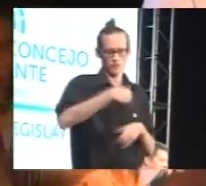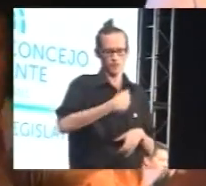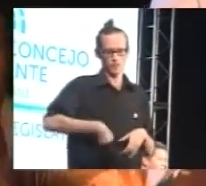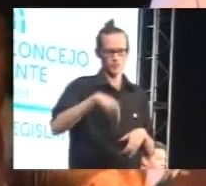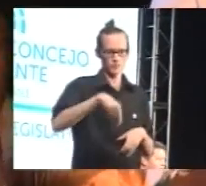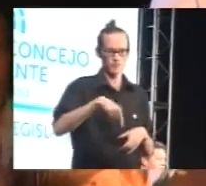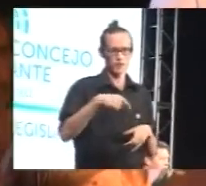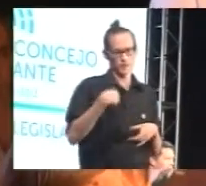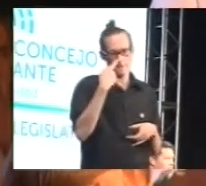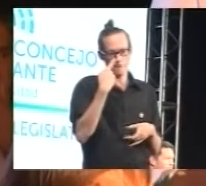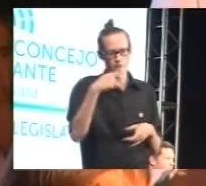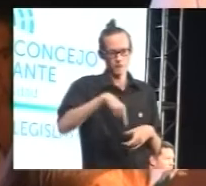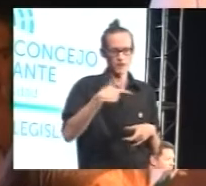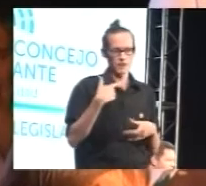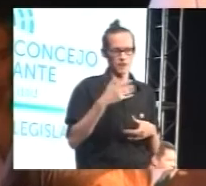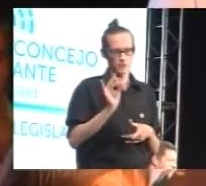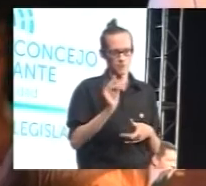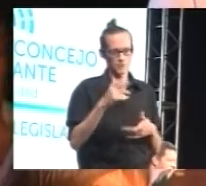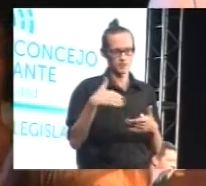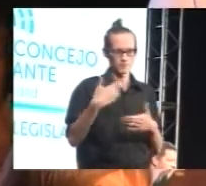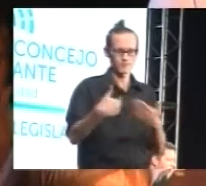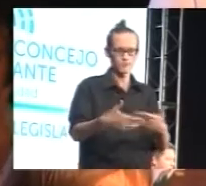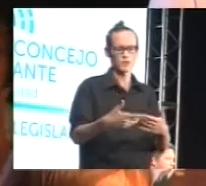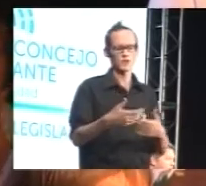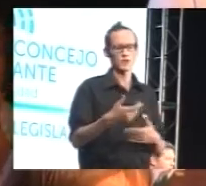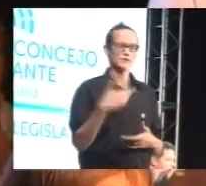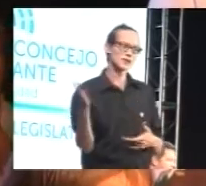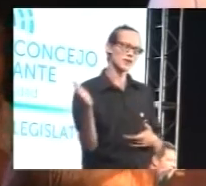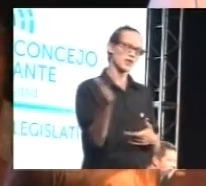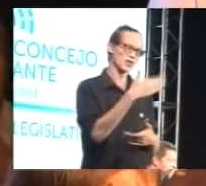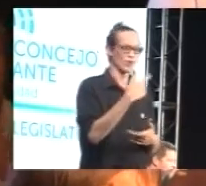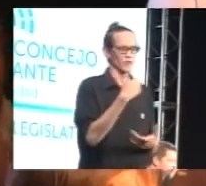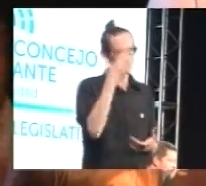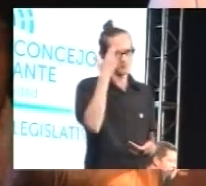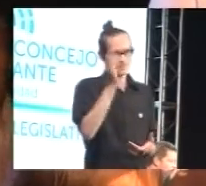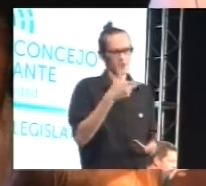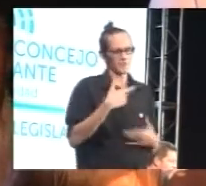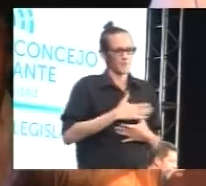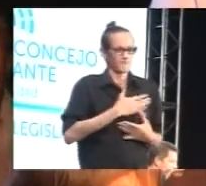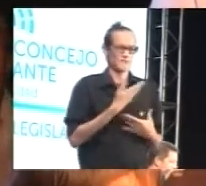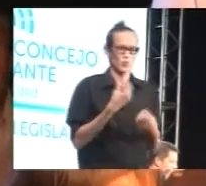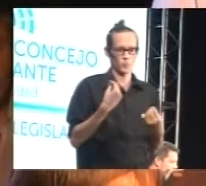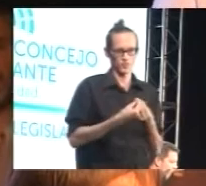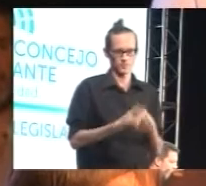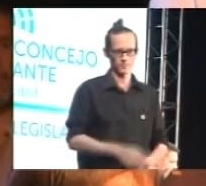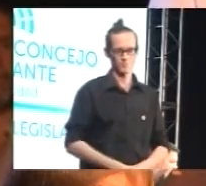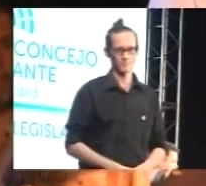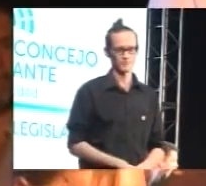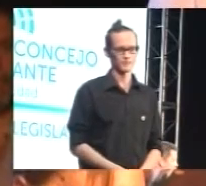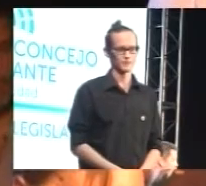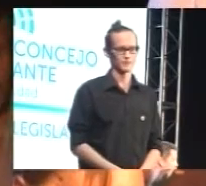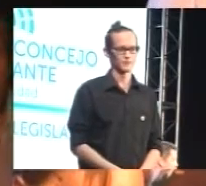de nuestro interés y el desafío que tenemos. Así que a todos ustedes saben que los aprecio un montón y muchas gracias por todo esto.